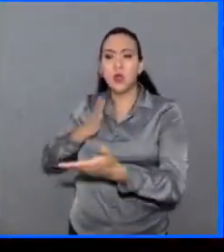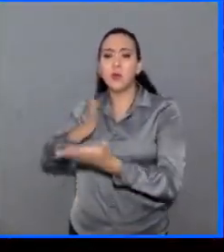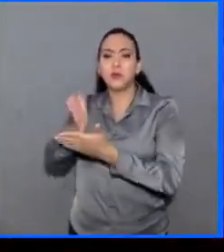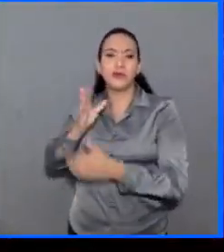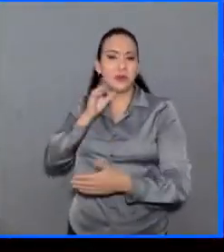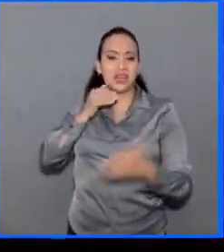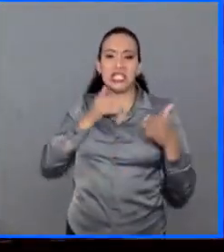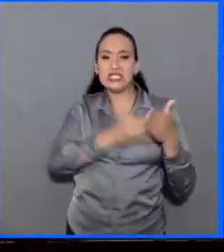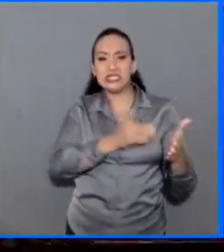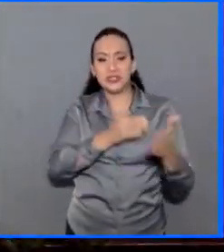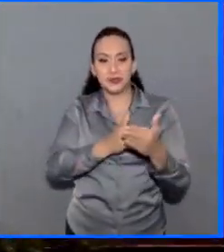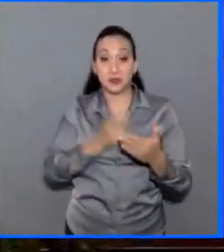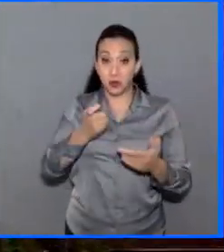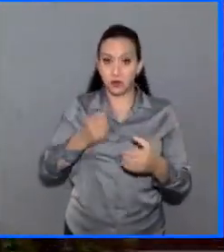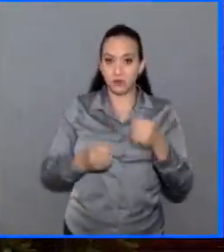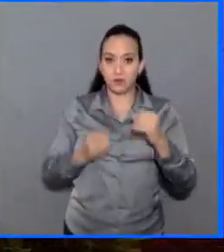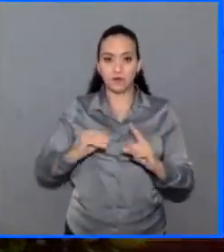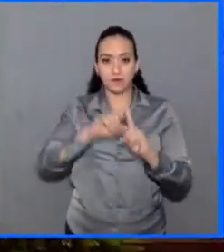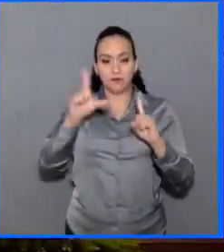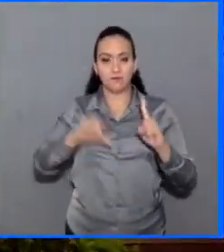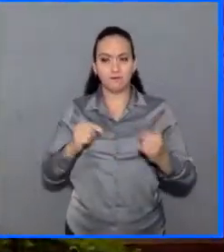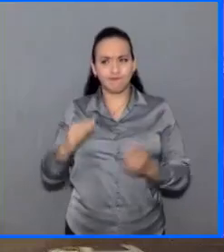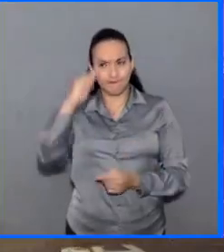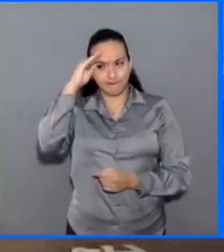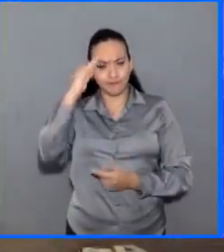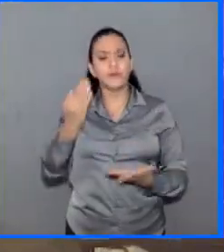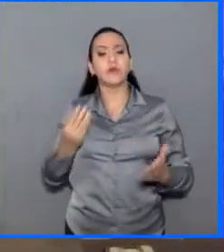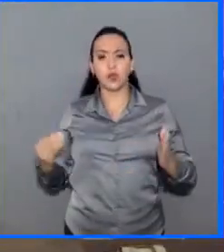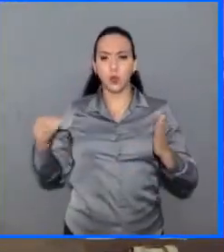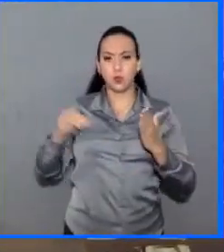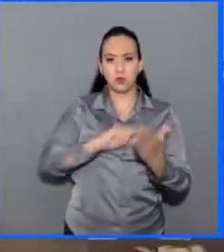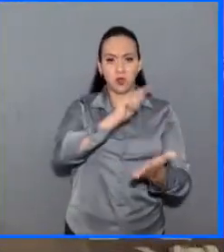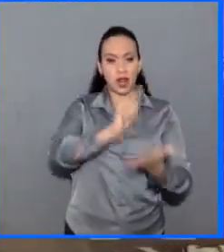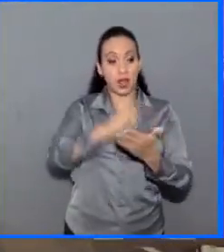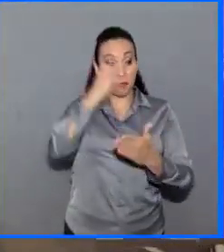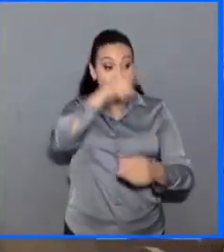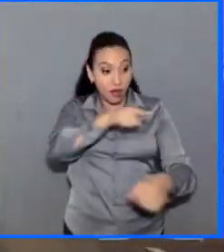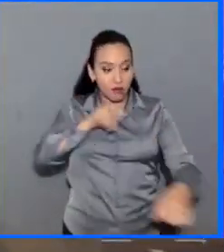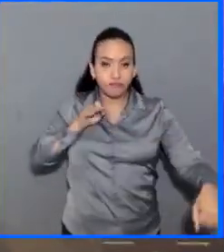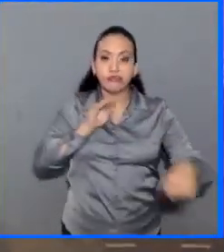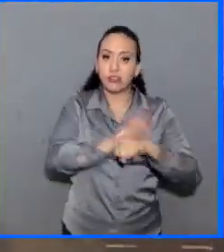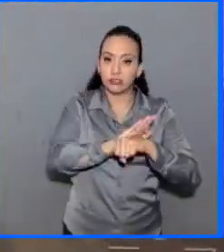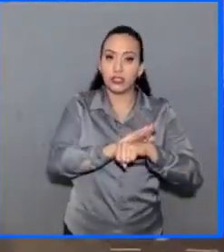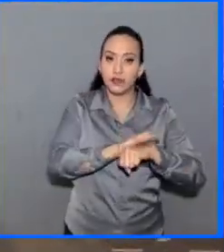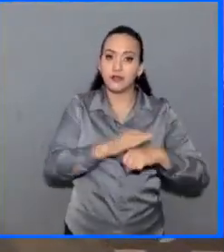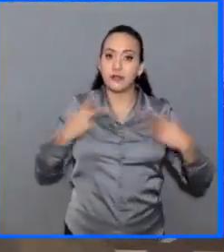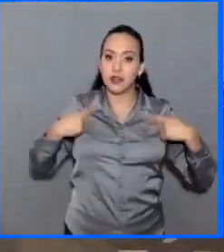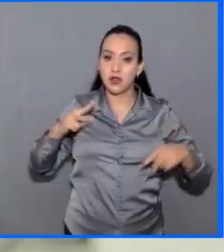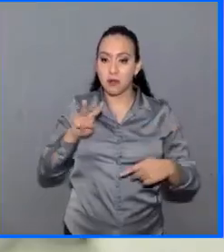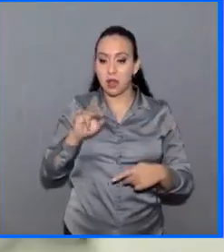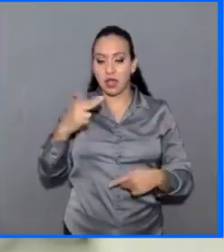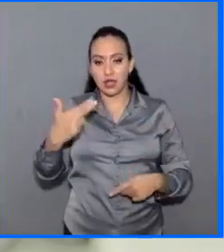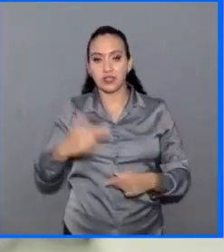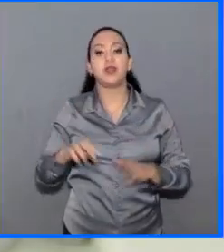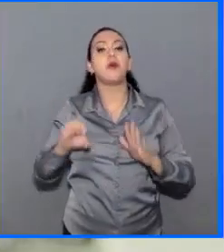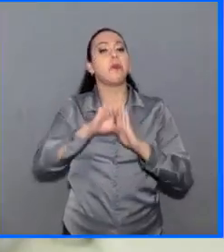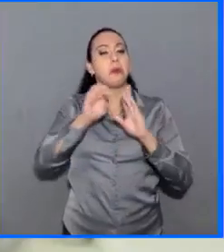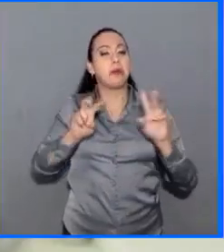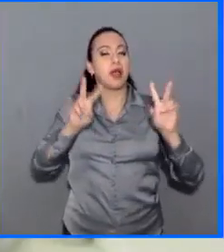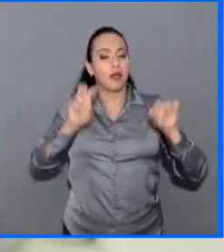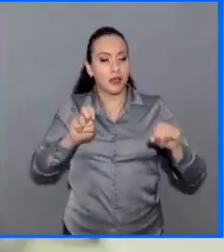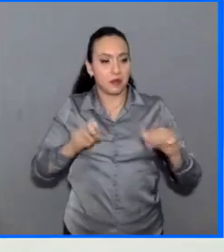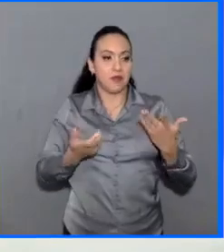Corte de Justicia ha tomado medidas para proteger los derechos de este sector, al abordar aspectos relacionados con la no discriminación,